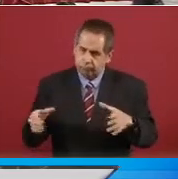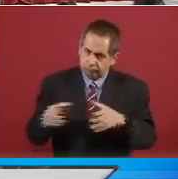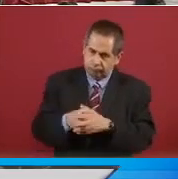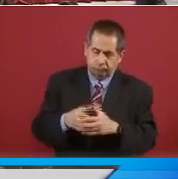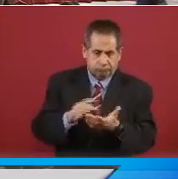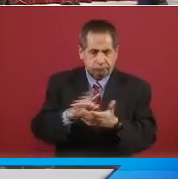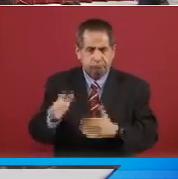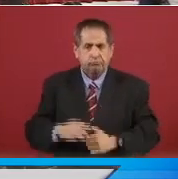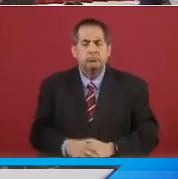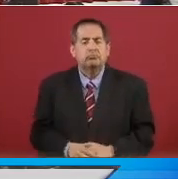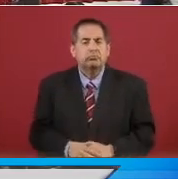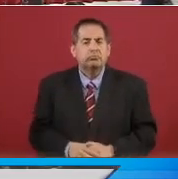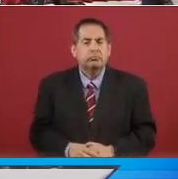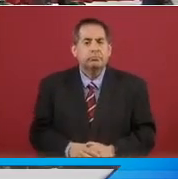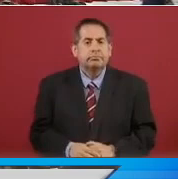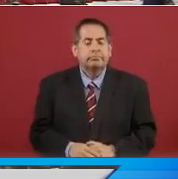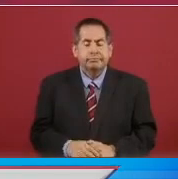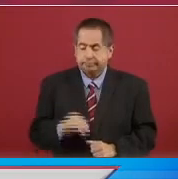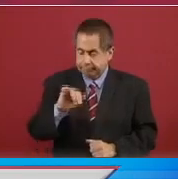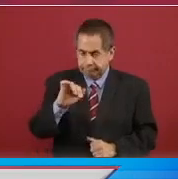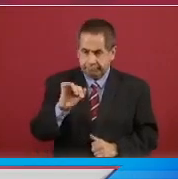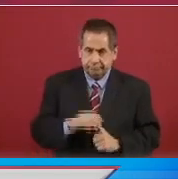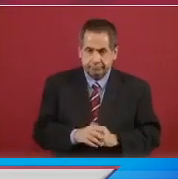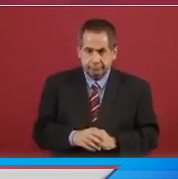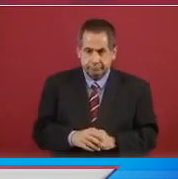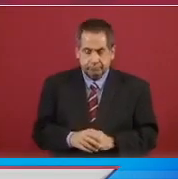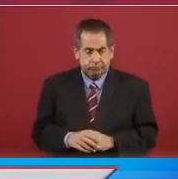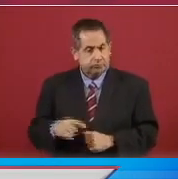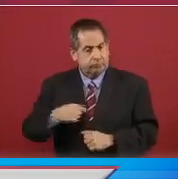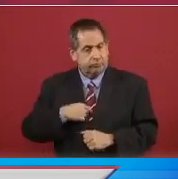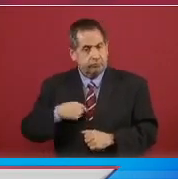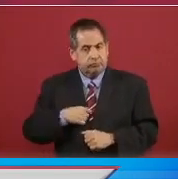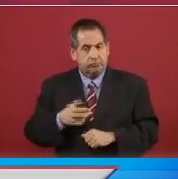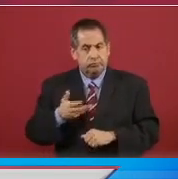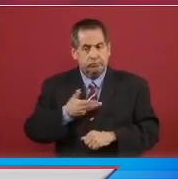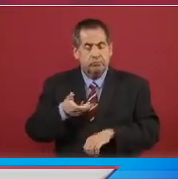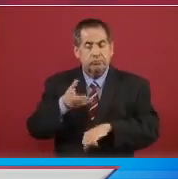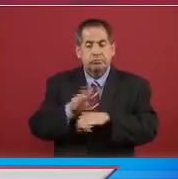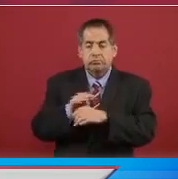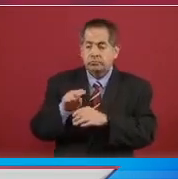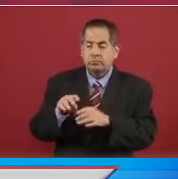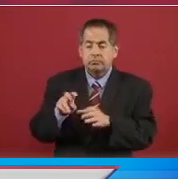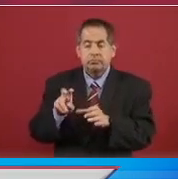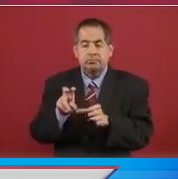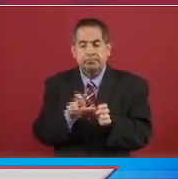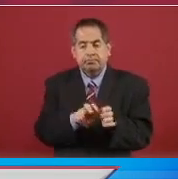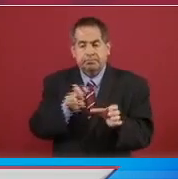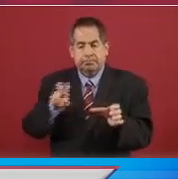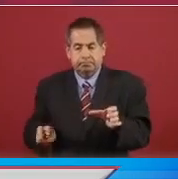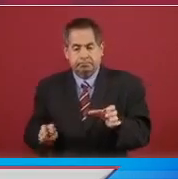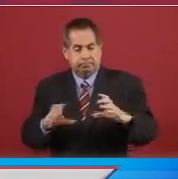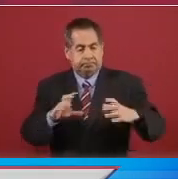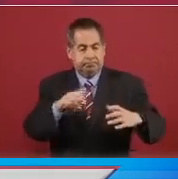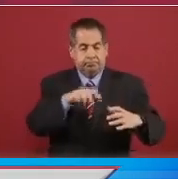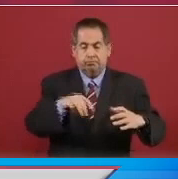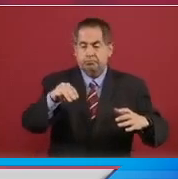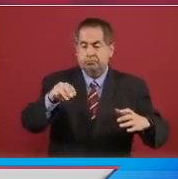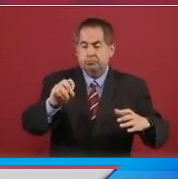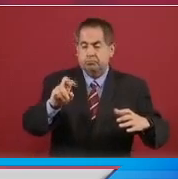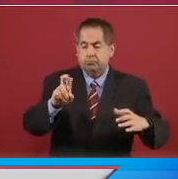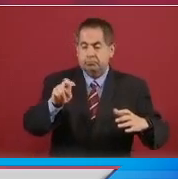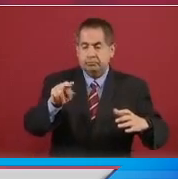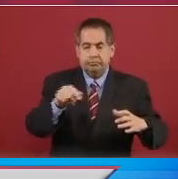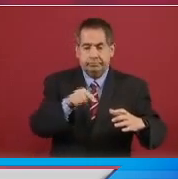Morena. Sí, yo tengo licencia, tengo permiso en mi partido,